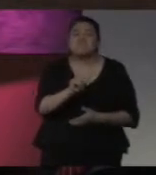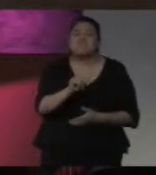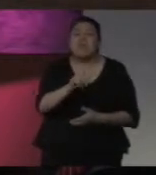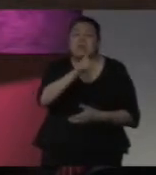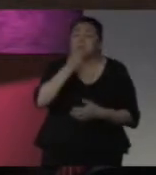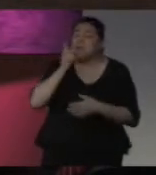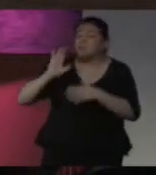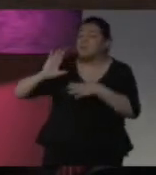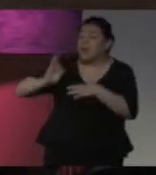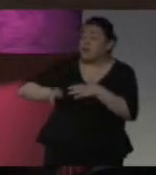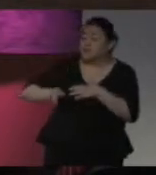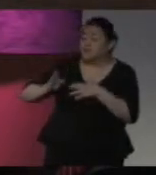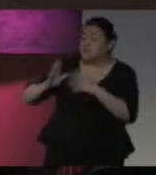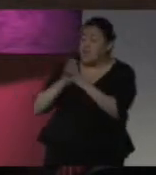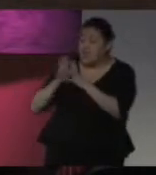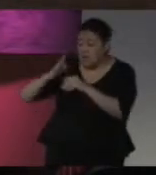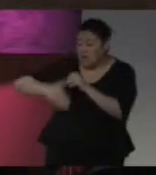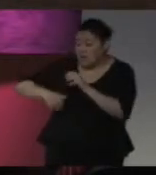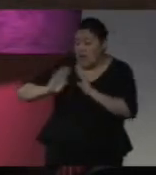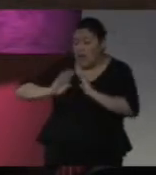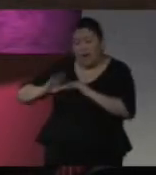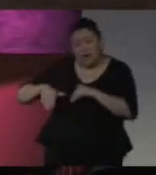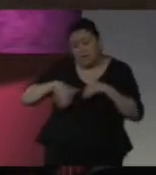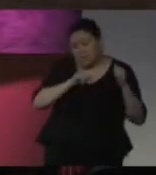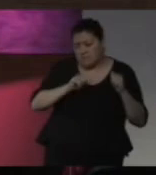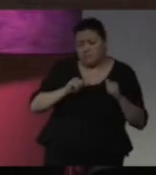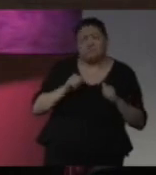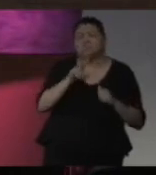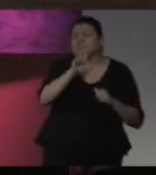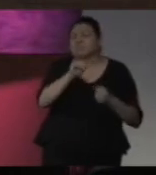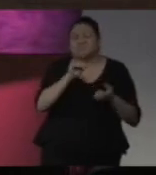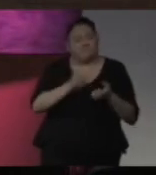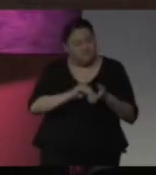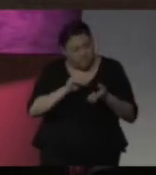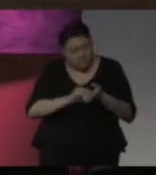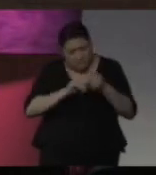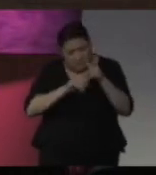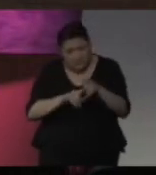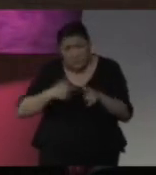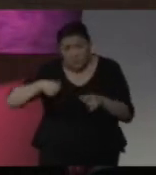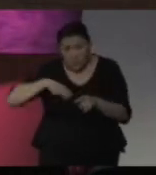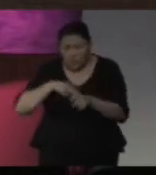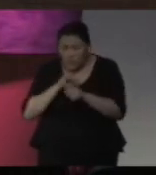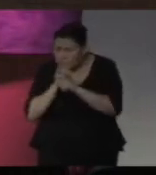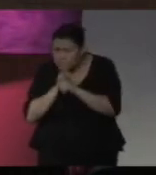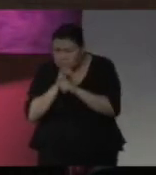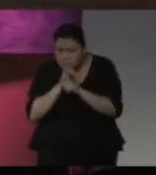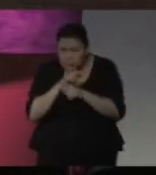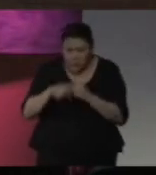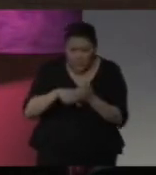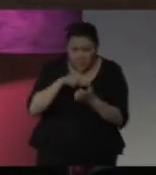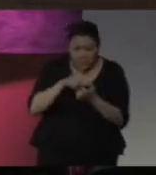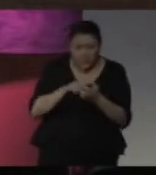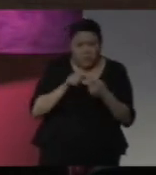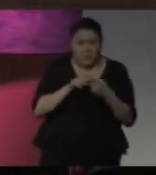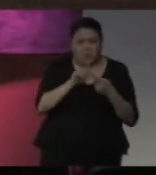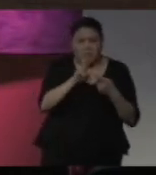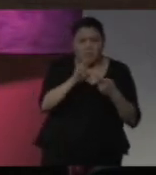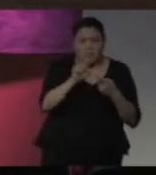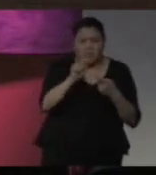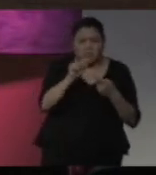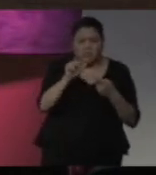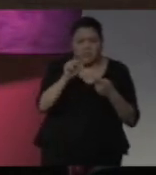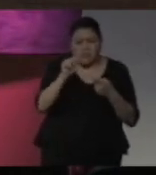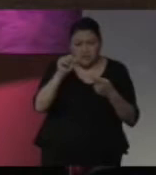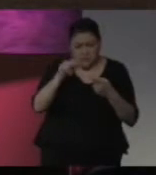esta época de la finalización de la guerra, y han ocurrido en varios casos que hemos documentado, como en San Mateo Ixtatán, que es una región del